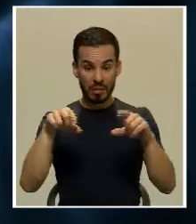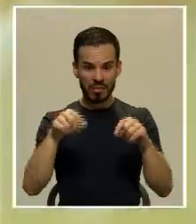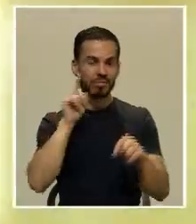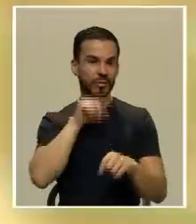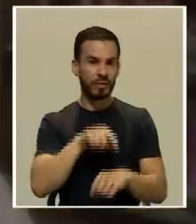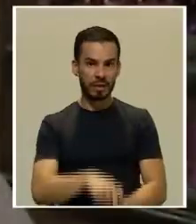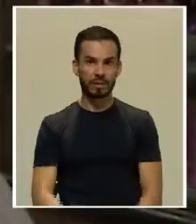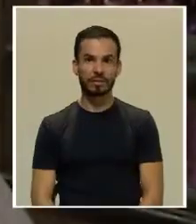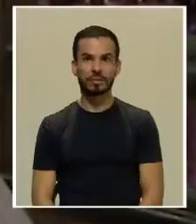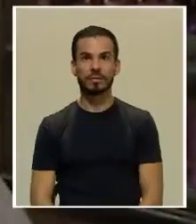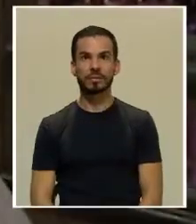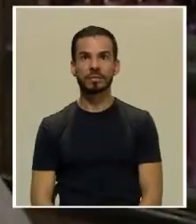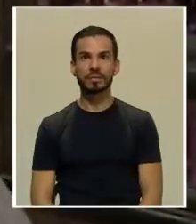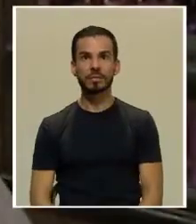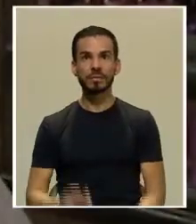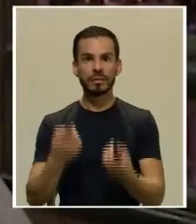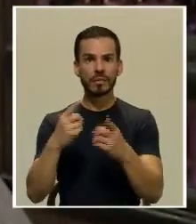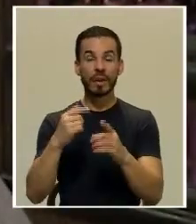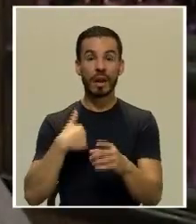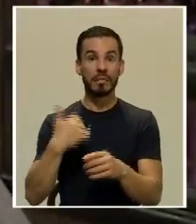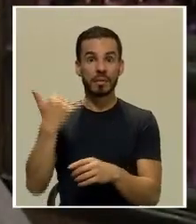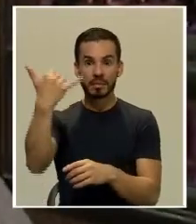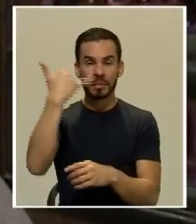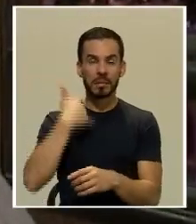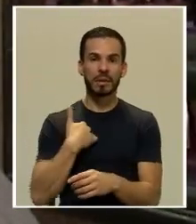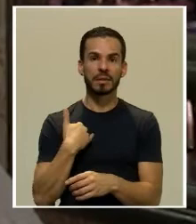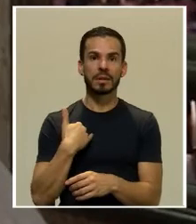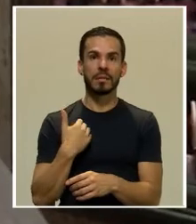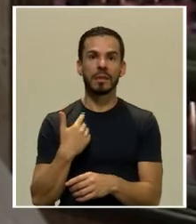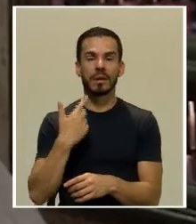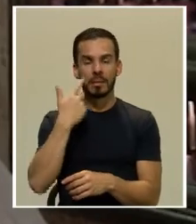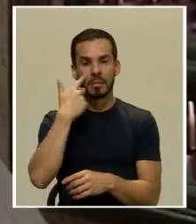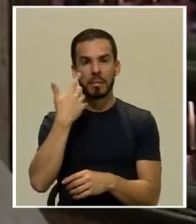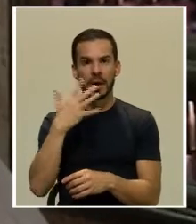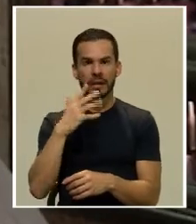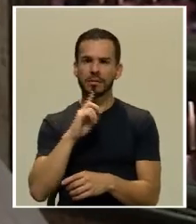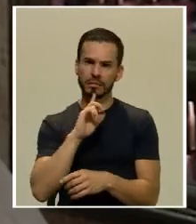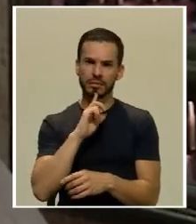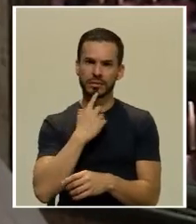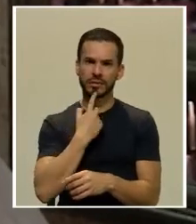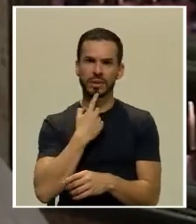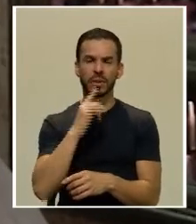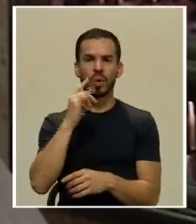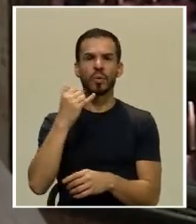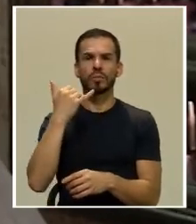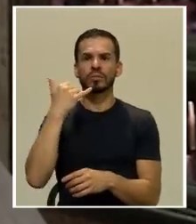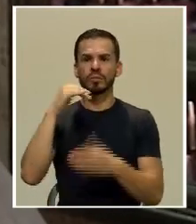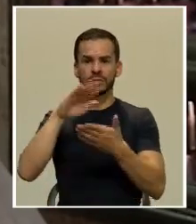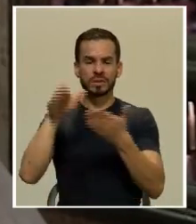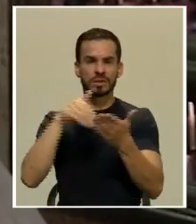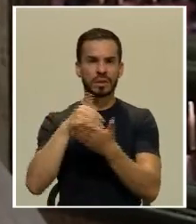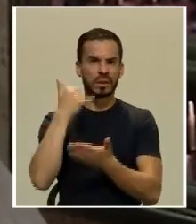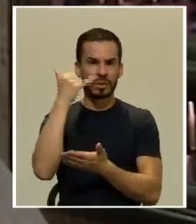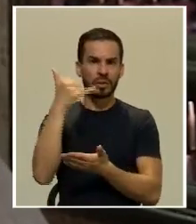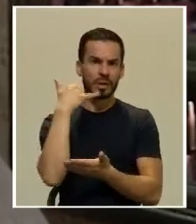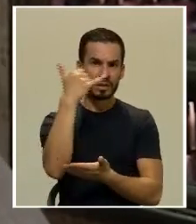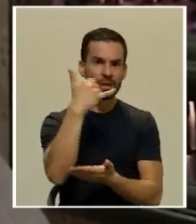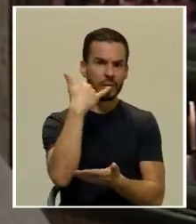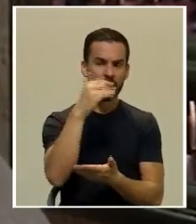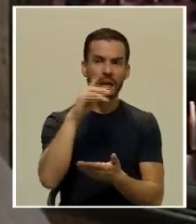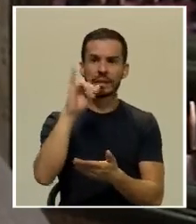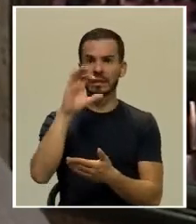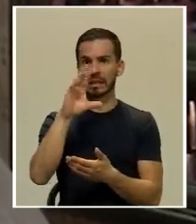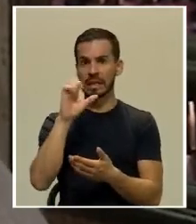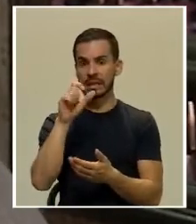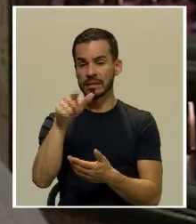falso. Lo que pasa fue que a mí me llamaron, parecía muy serio, un call center del